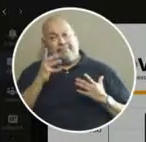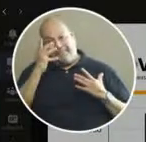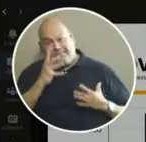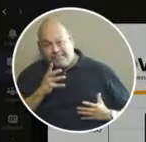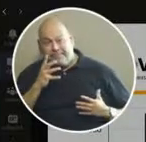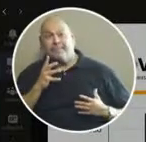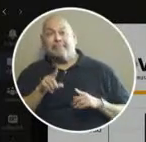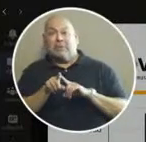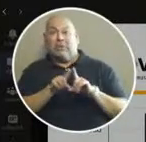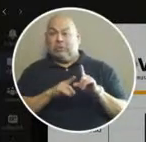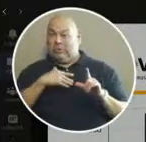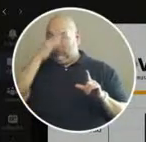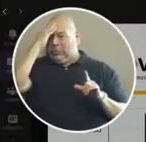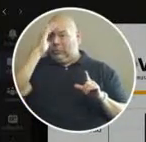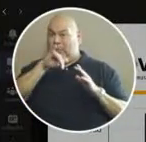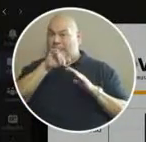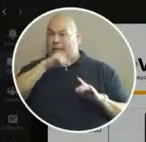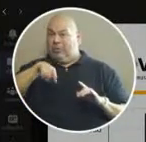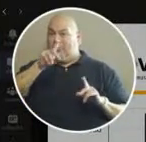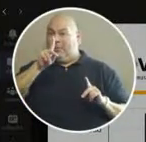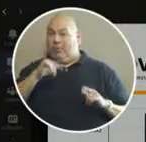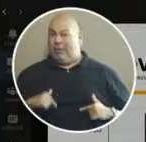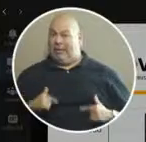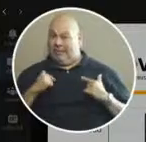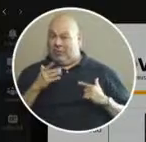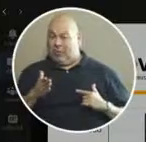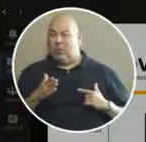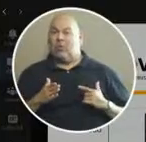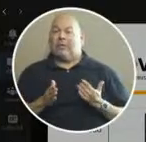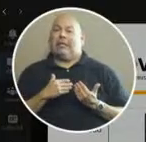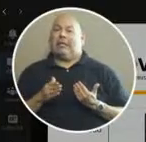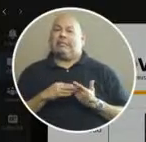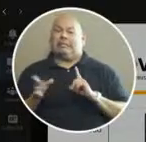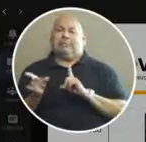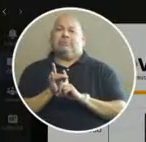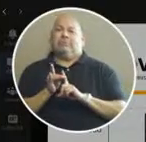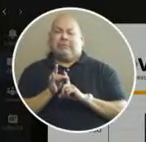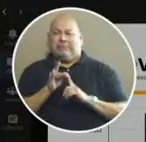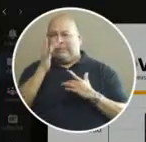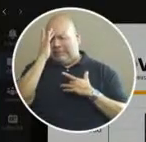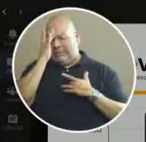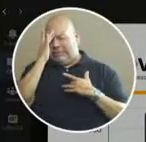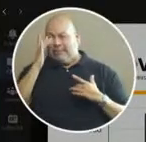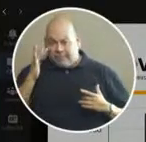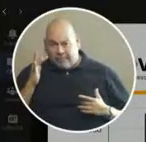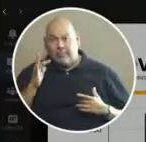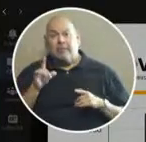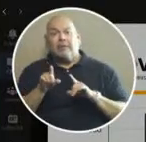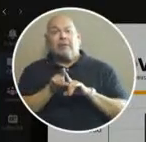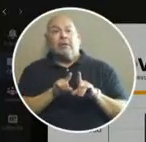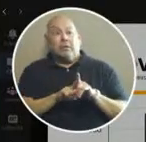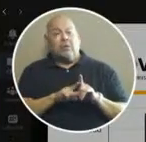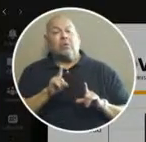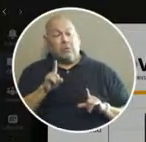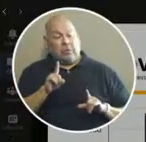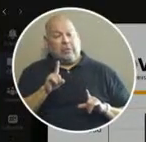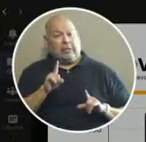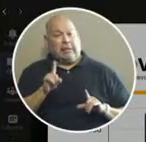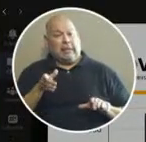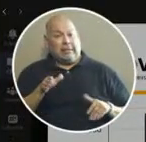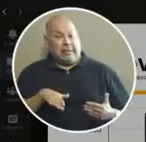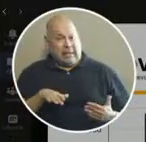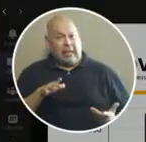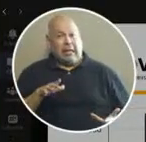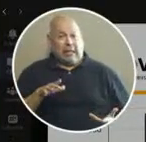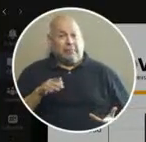desafortunado, pero sabemos que esos residentes son los que son más vulnerables. La tasa de mortalidad en El Paso debido